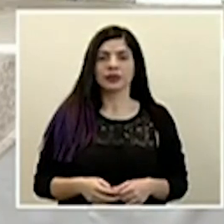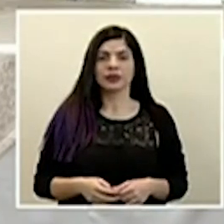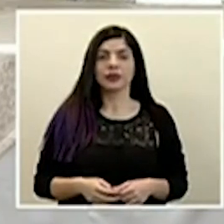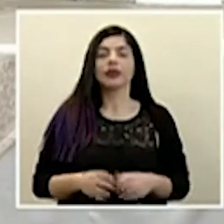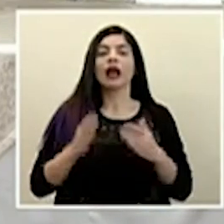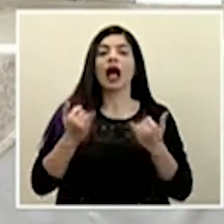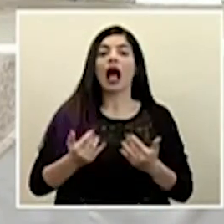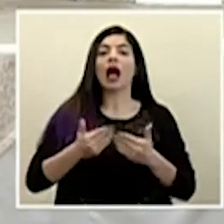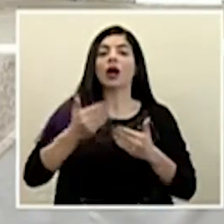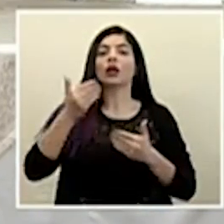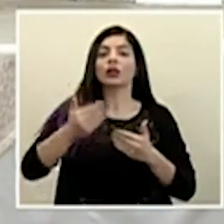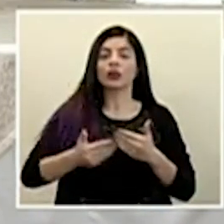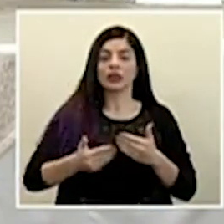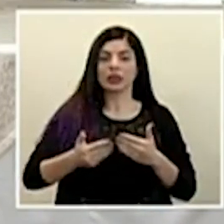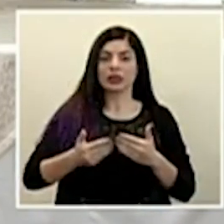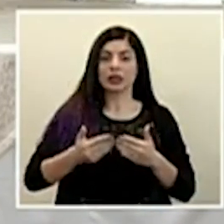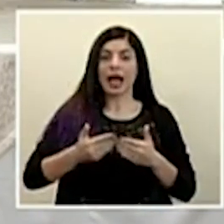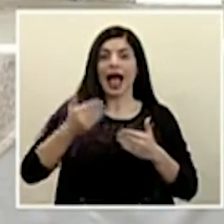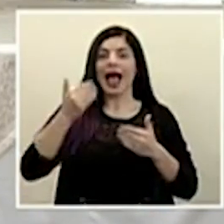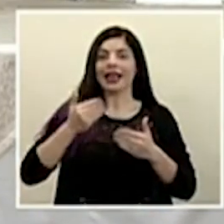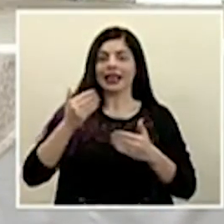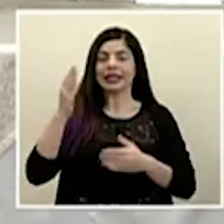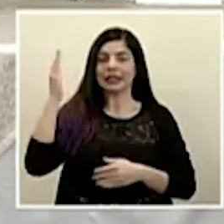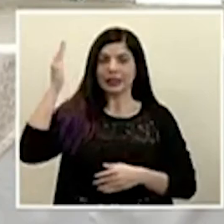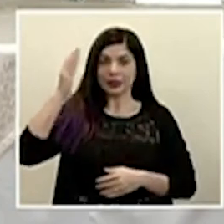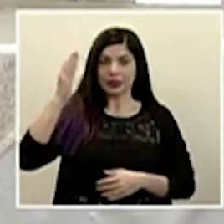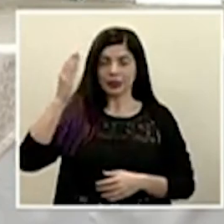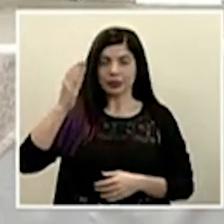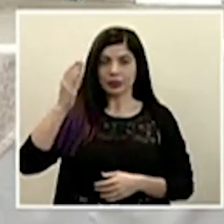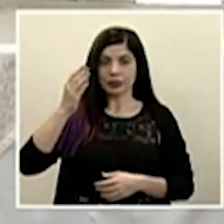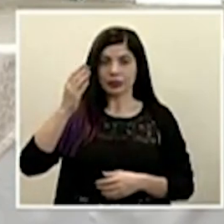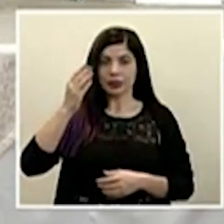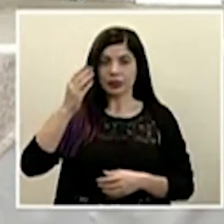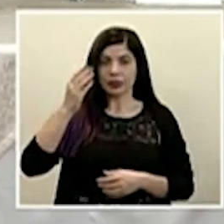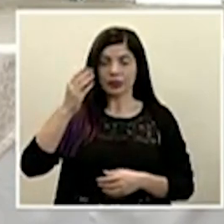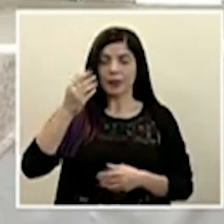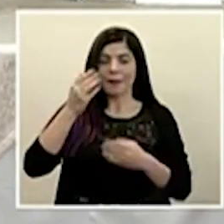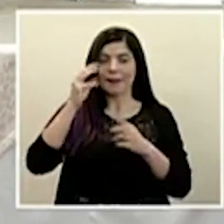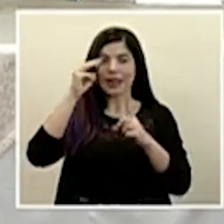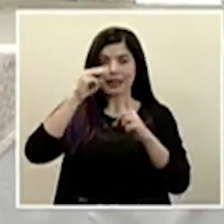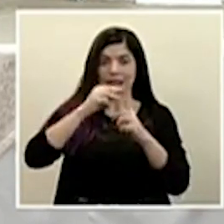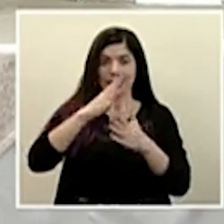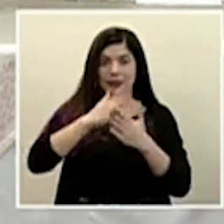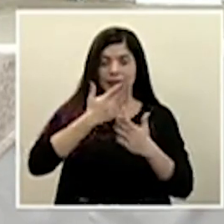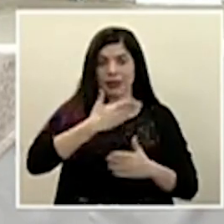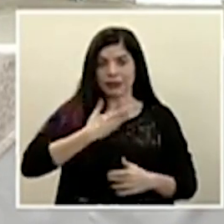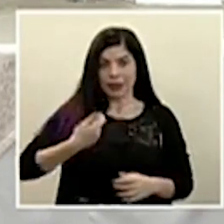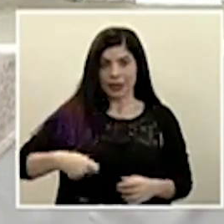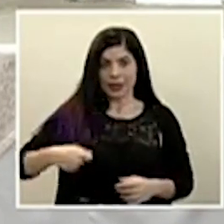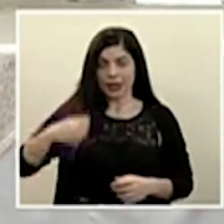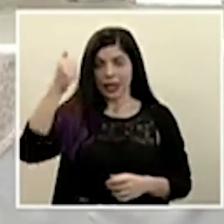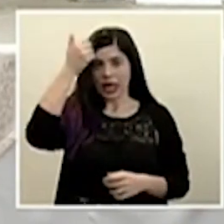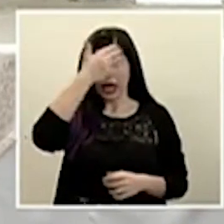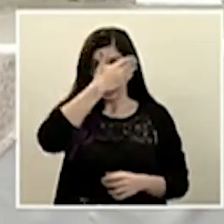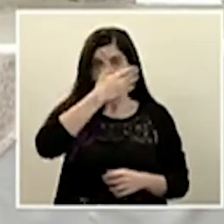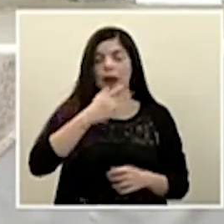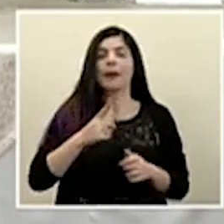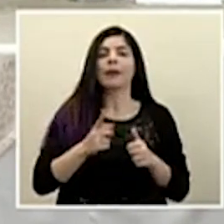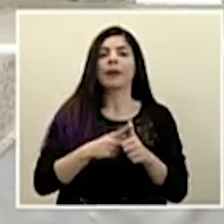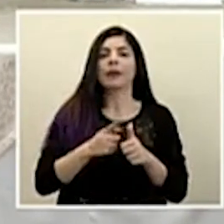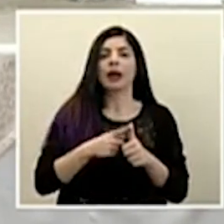A continuación, antes de escuchar el mensaje del presidente Alvarado,